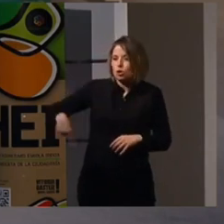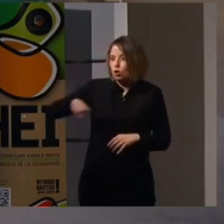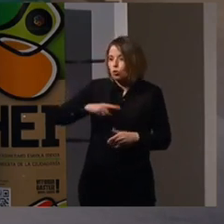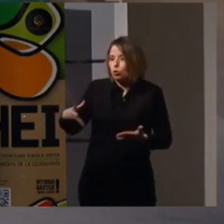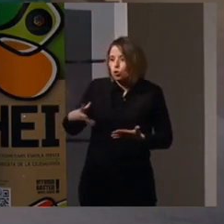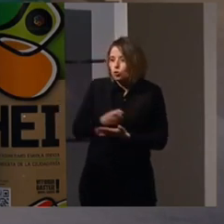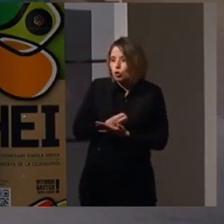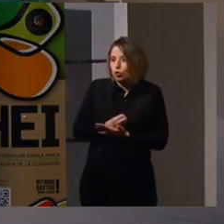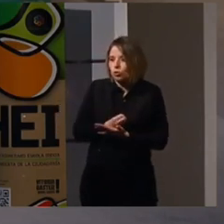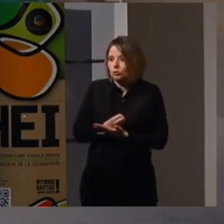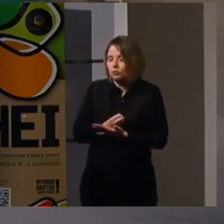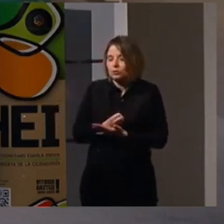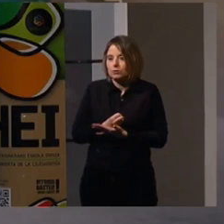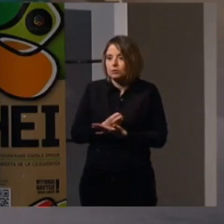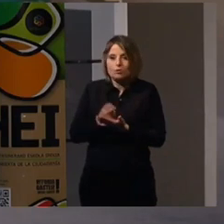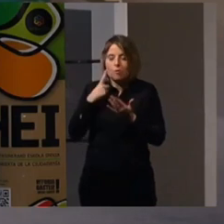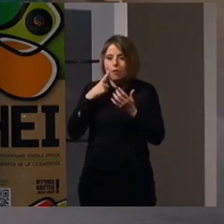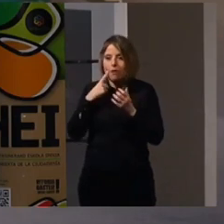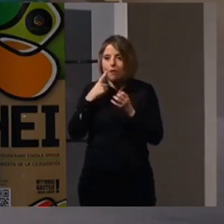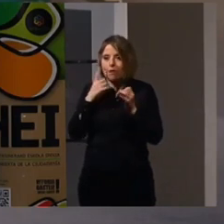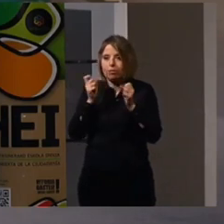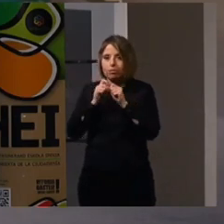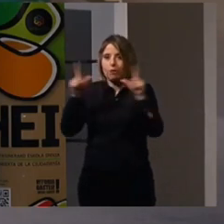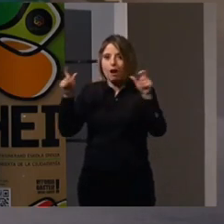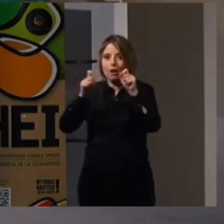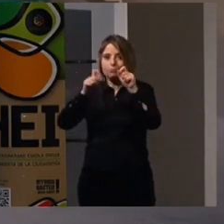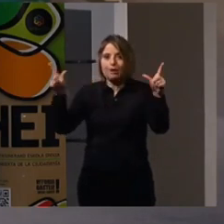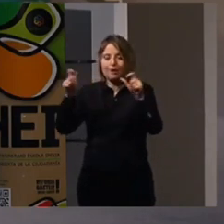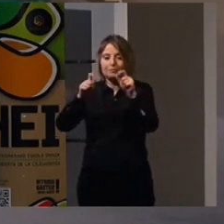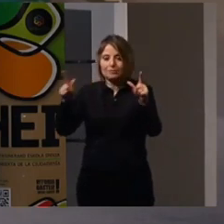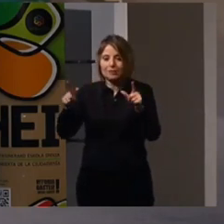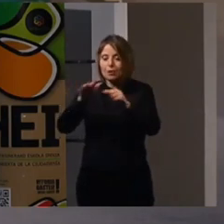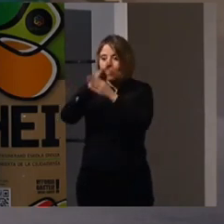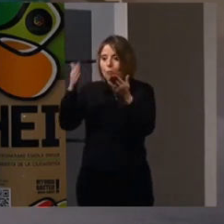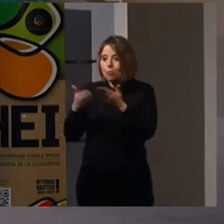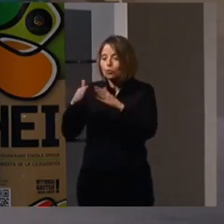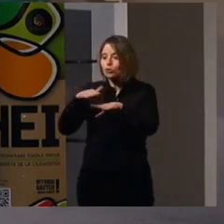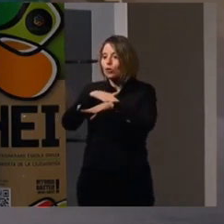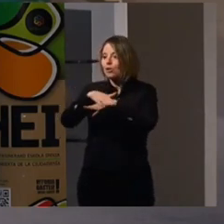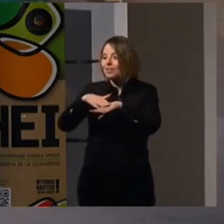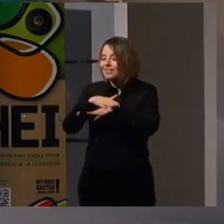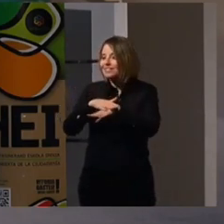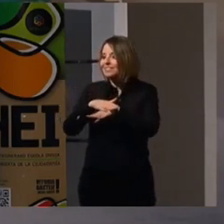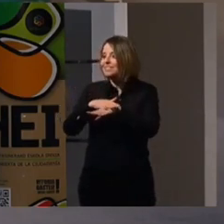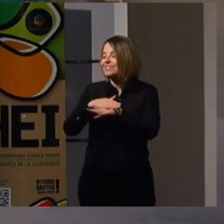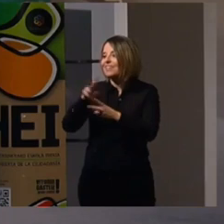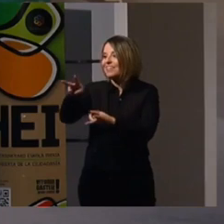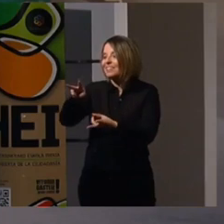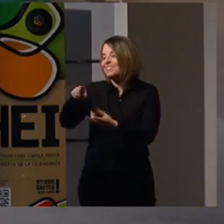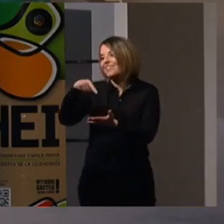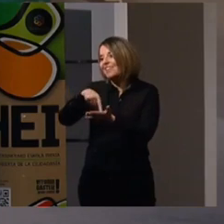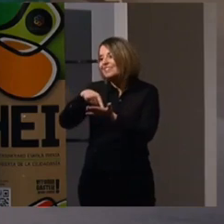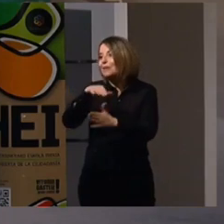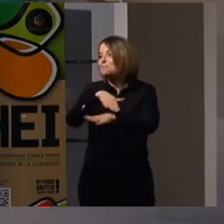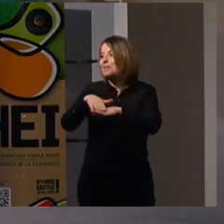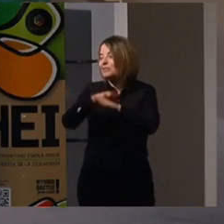todos malos, salta. Creo que salta muchísimo, ¿no? Entonces, ¿cómo va a ser posible un mundo con renta básica universal? ¿O cómo va a ser posible